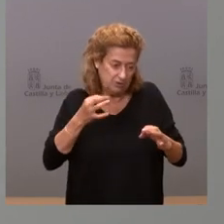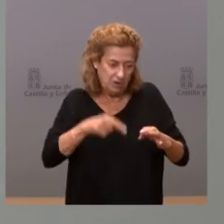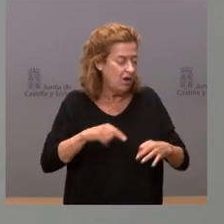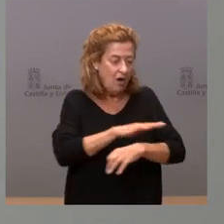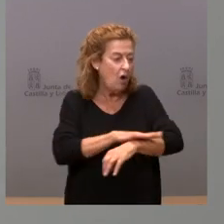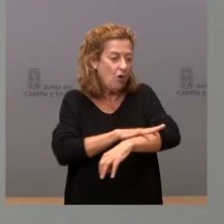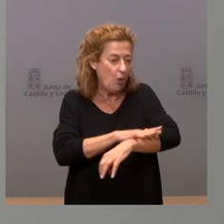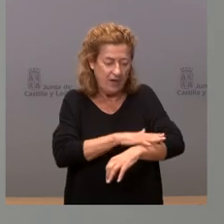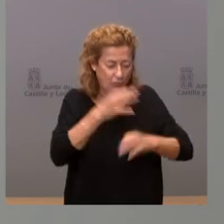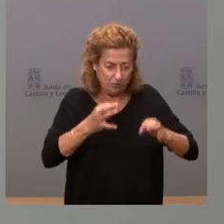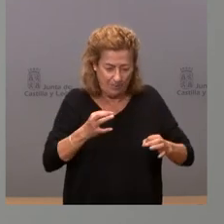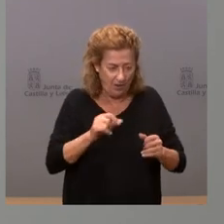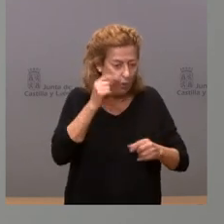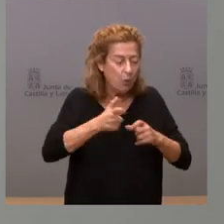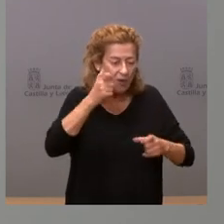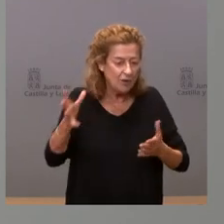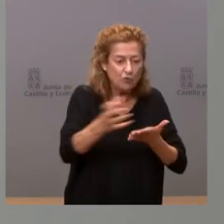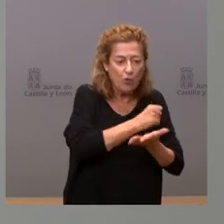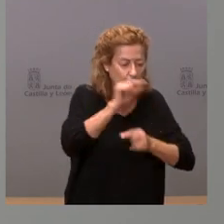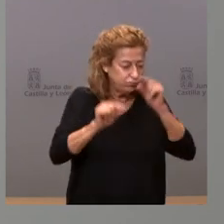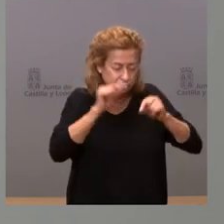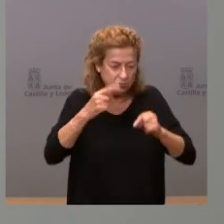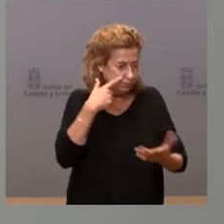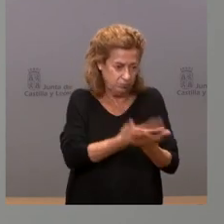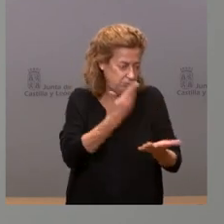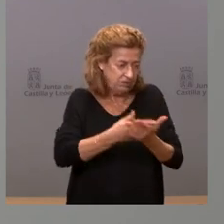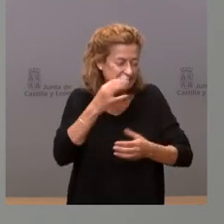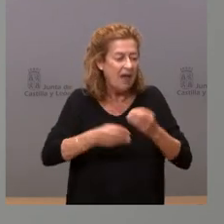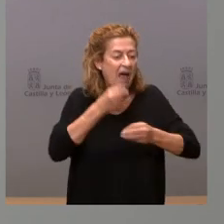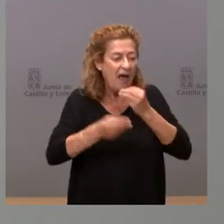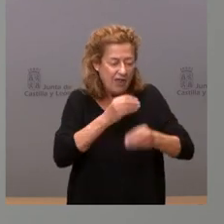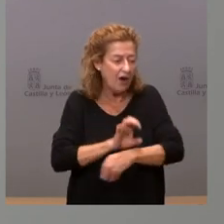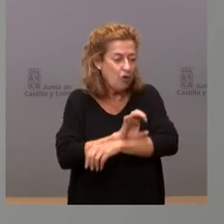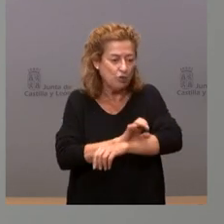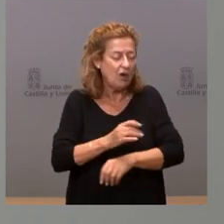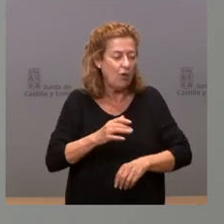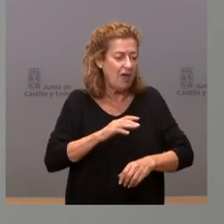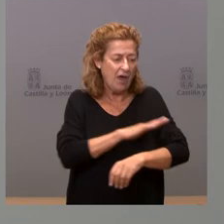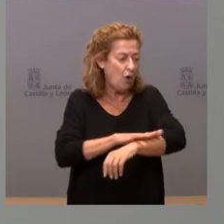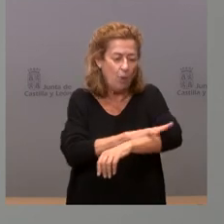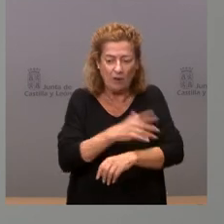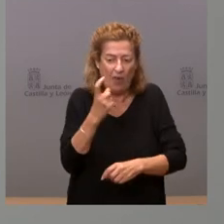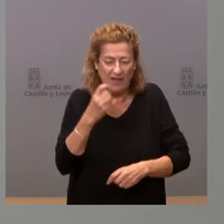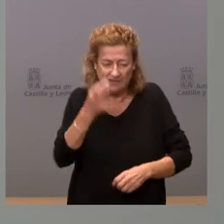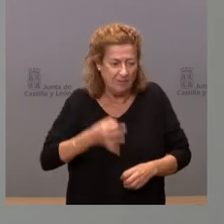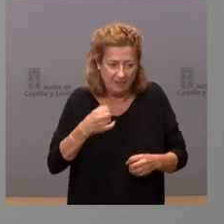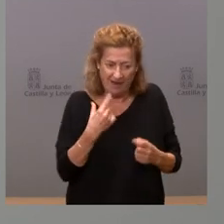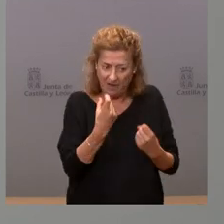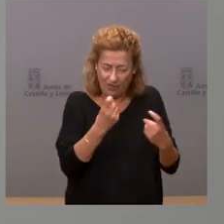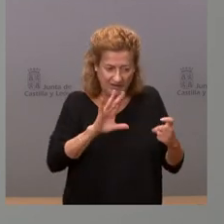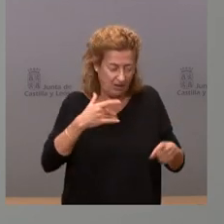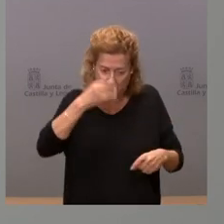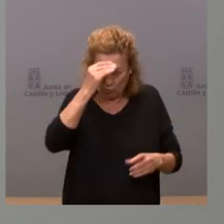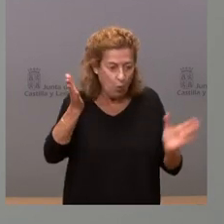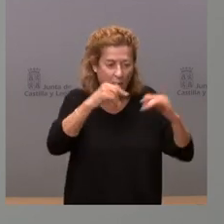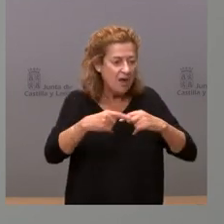la pandemia ha dado muestras y se lo digo yo desde fuera de hacer un consejo de gobierno y aquí está el portavoz que ha sido necesario con lo cual no creo que hubiera ningún problema